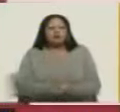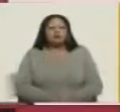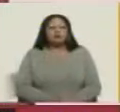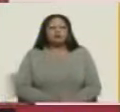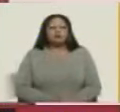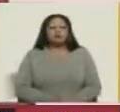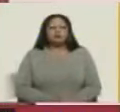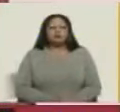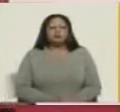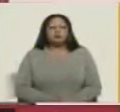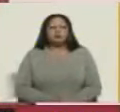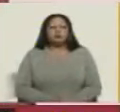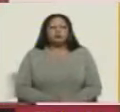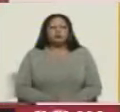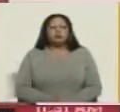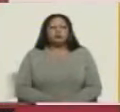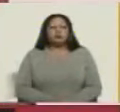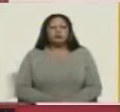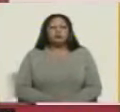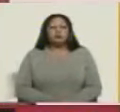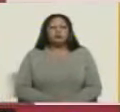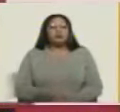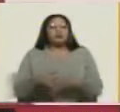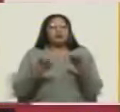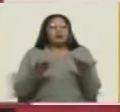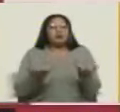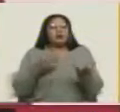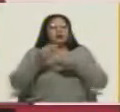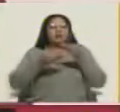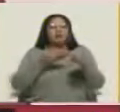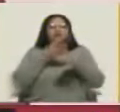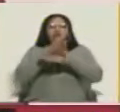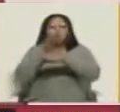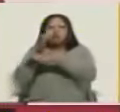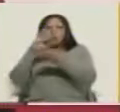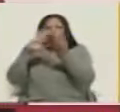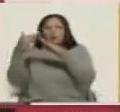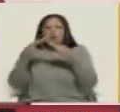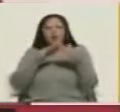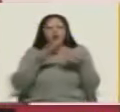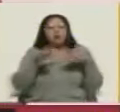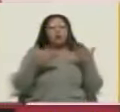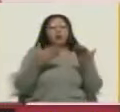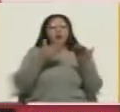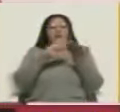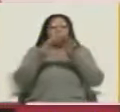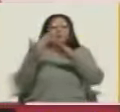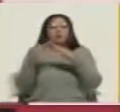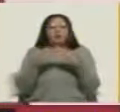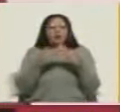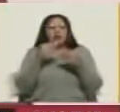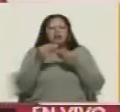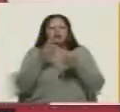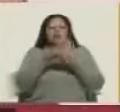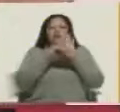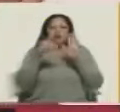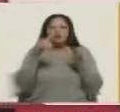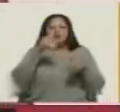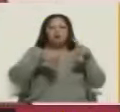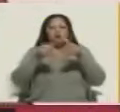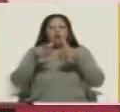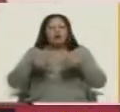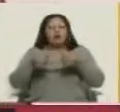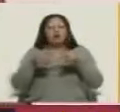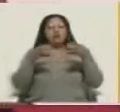tangible. ¿Qué hicimos? Ir a las comunidades, ¿cuáles son las comunidades que ejercen el derecho al voto en esa